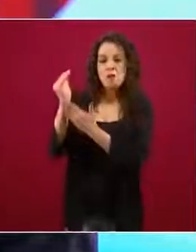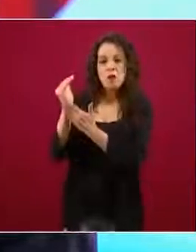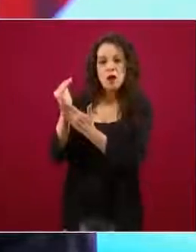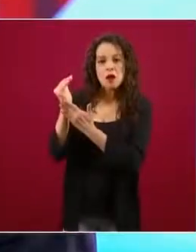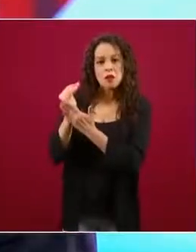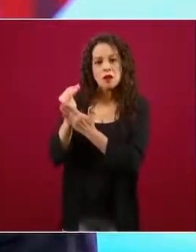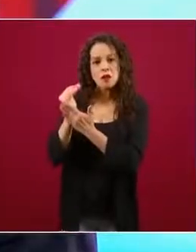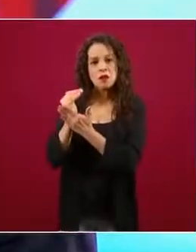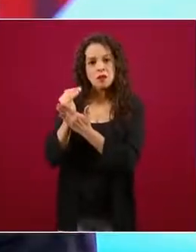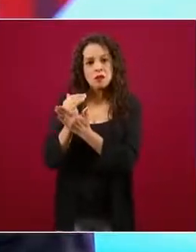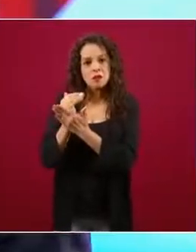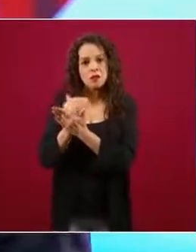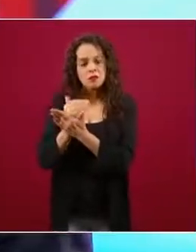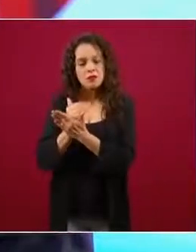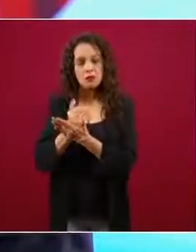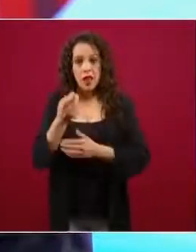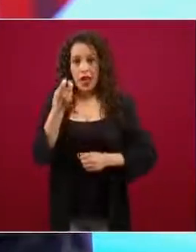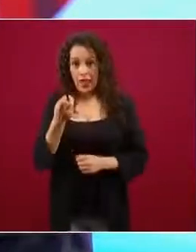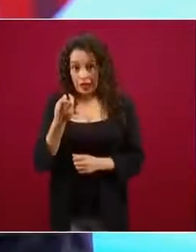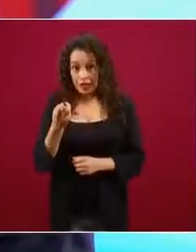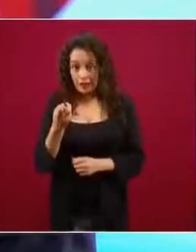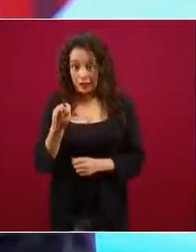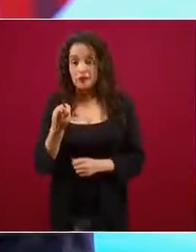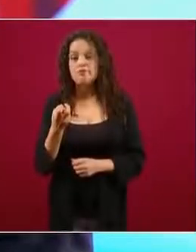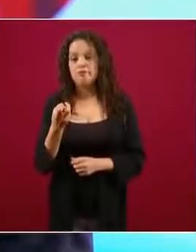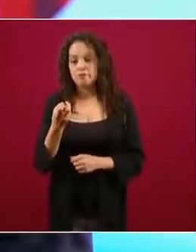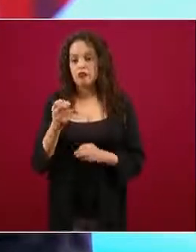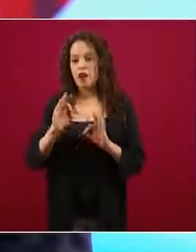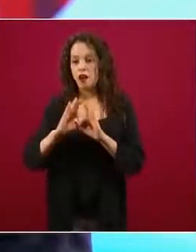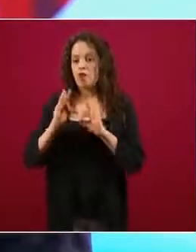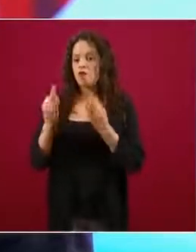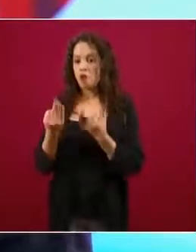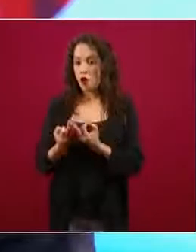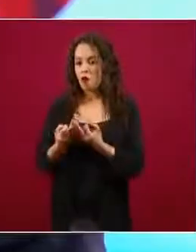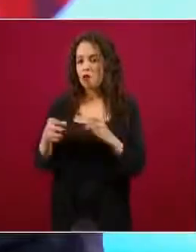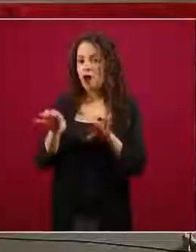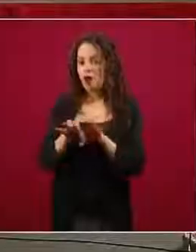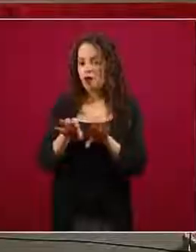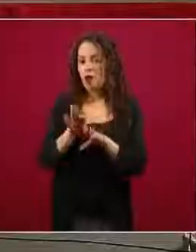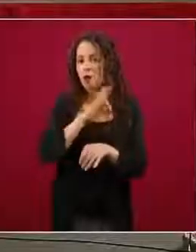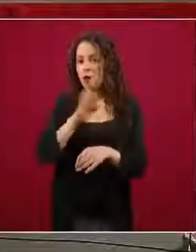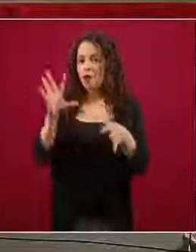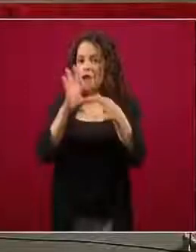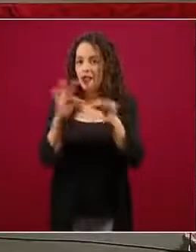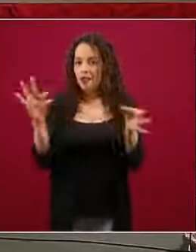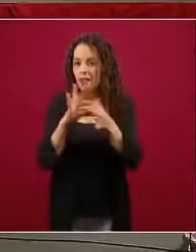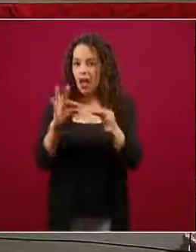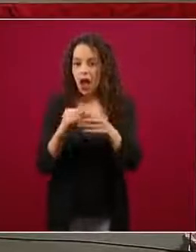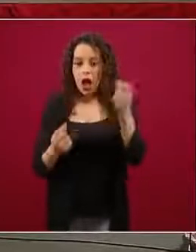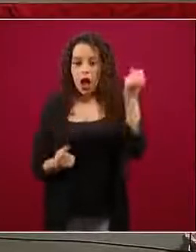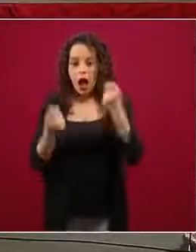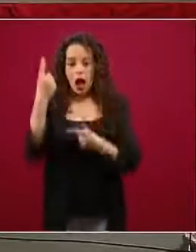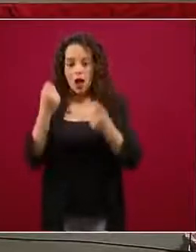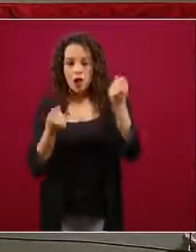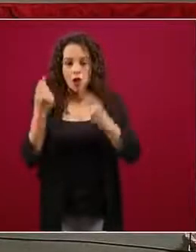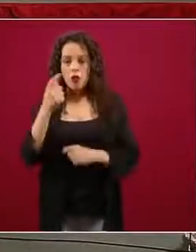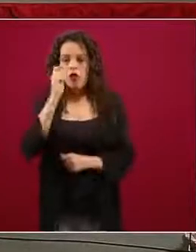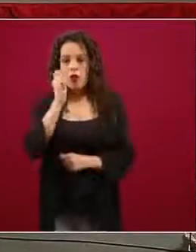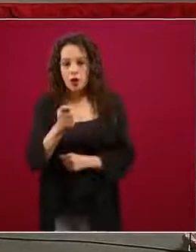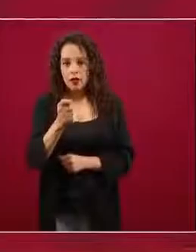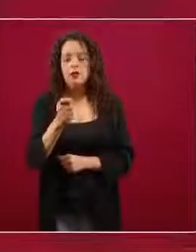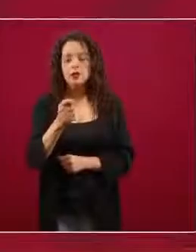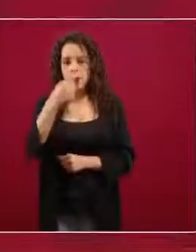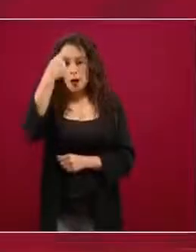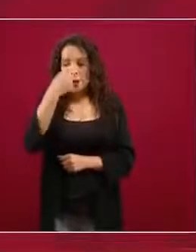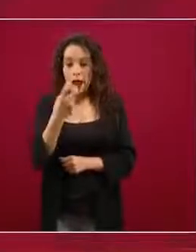factores que podrían estar explicando esto. Algunos tienen que ver con la oportunidad de atención, y esto